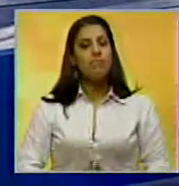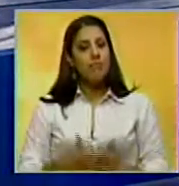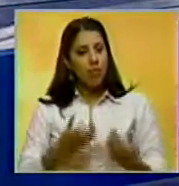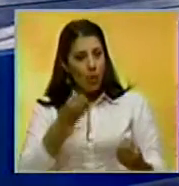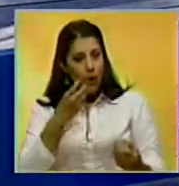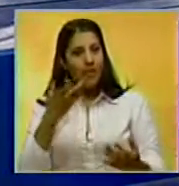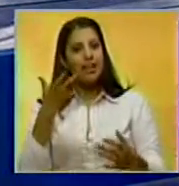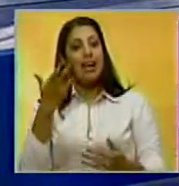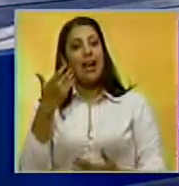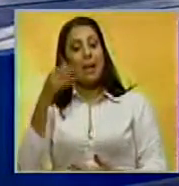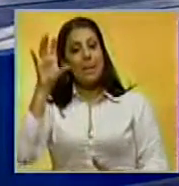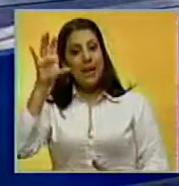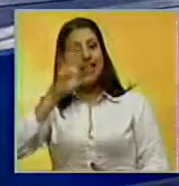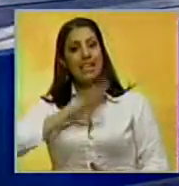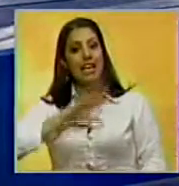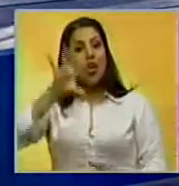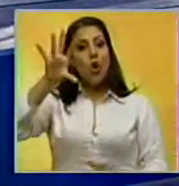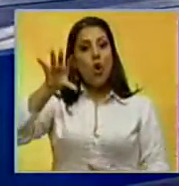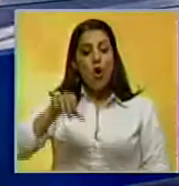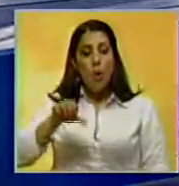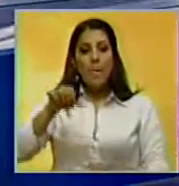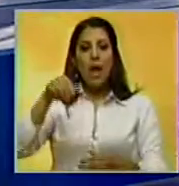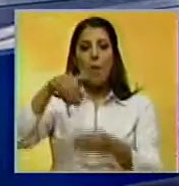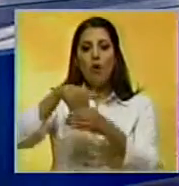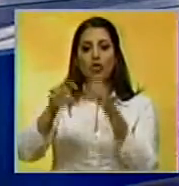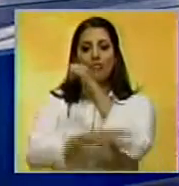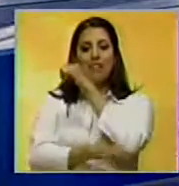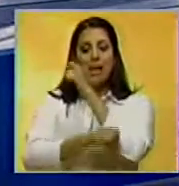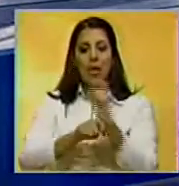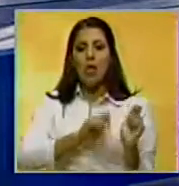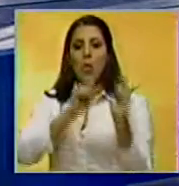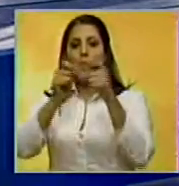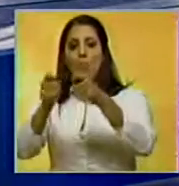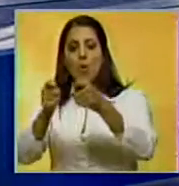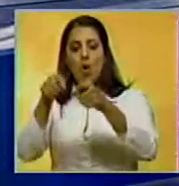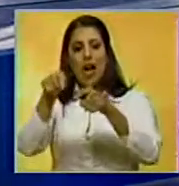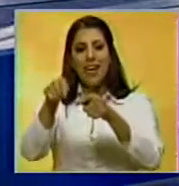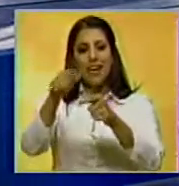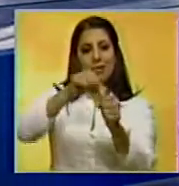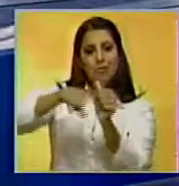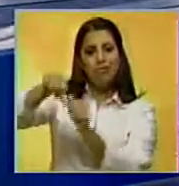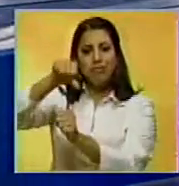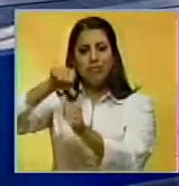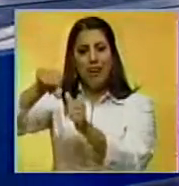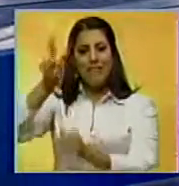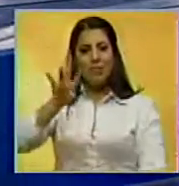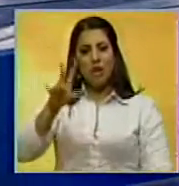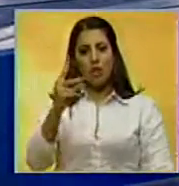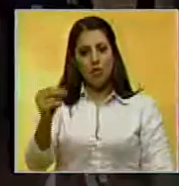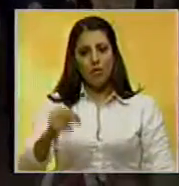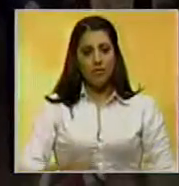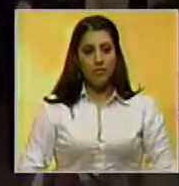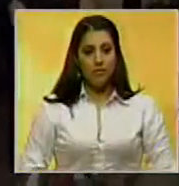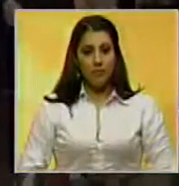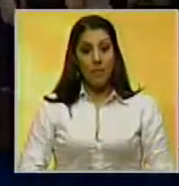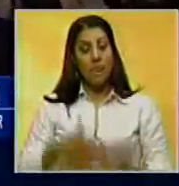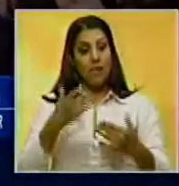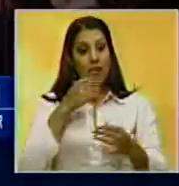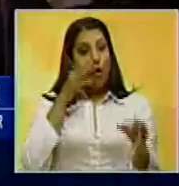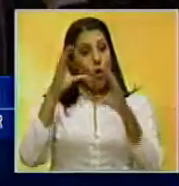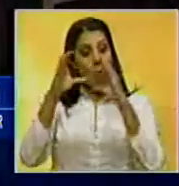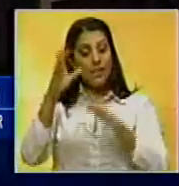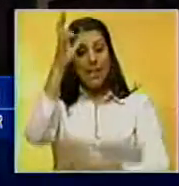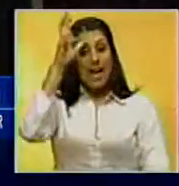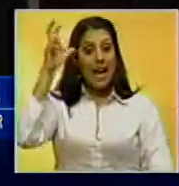señaló que el país carioca intentaba comprar el voto de su nación para evitar el traspaso de la presidencia rotativa del mercosur a venezuela mediante un comunicado